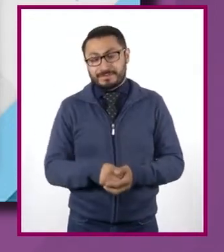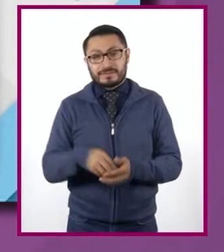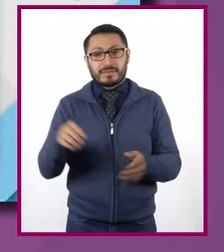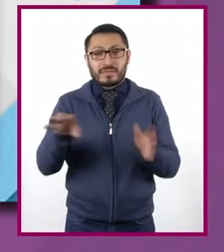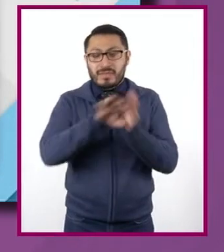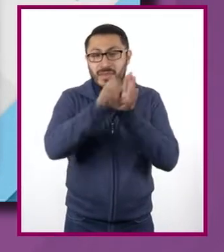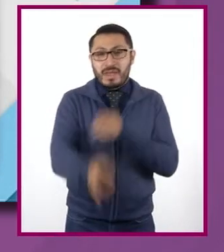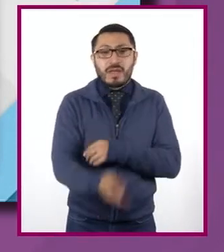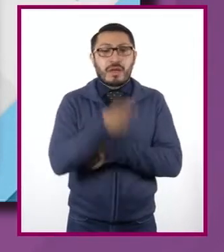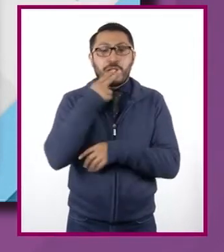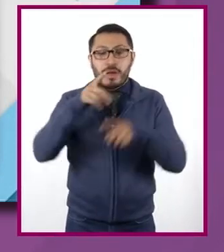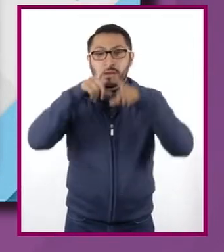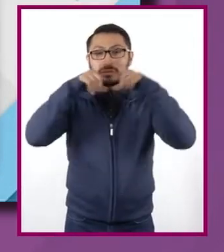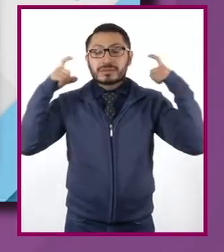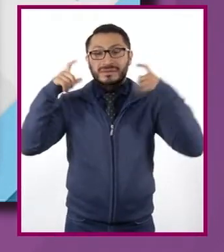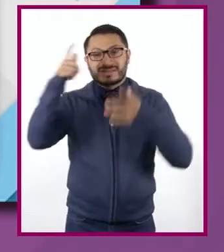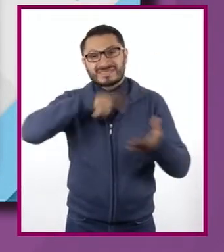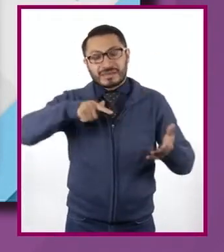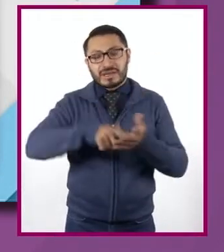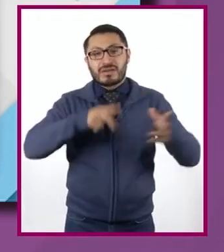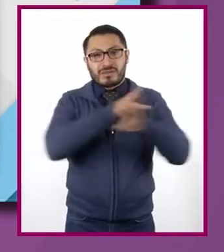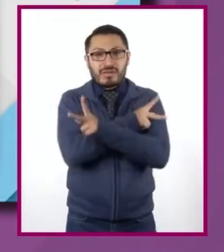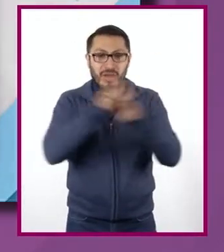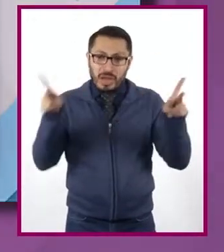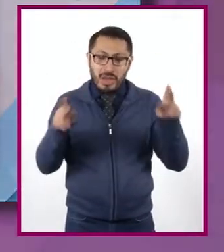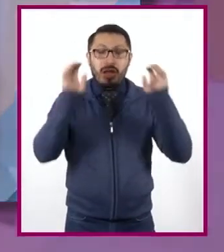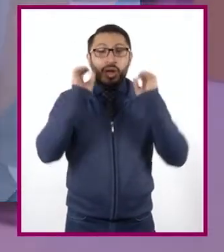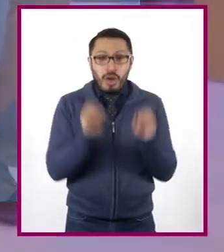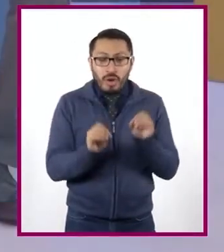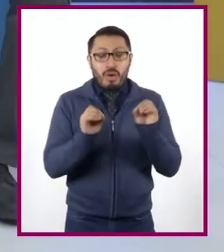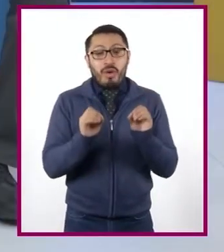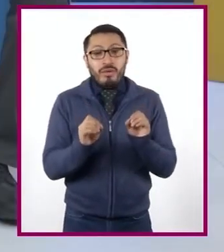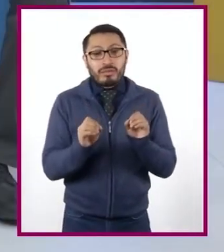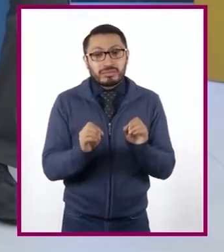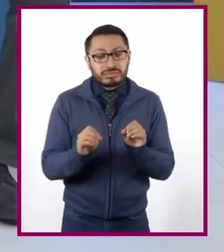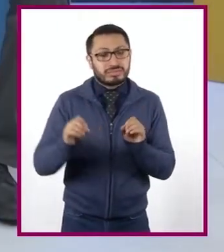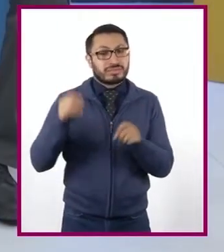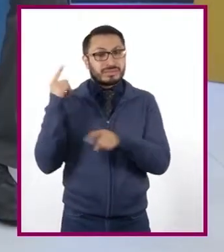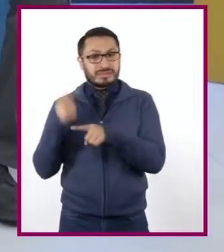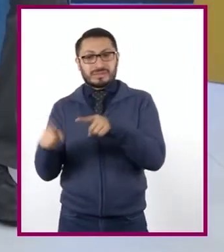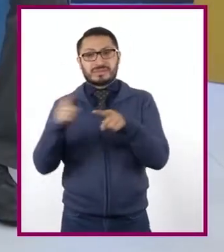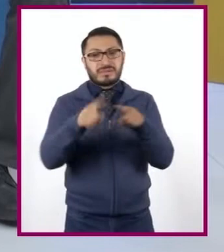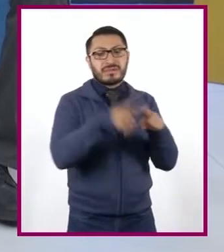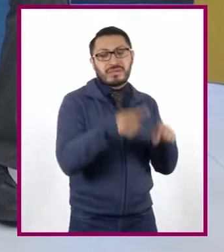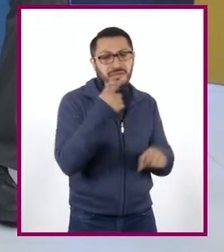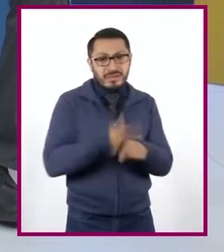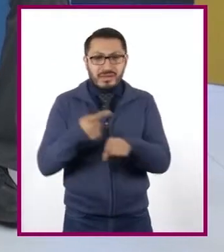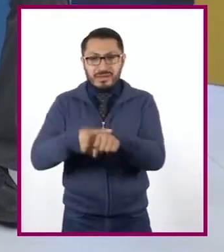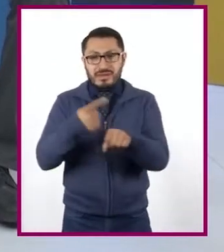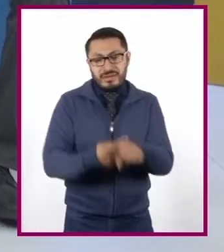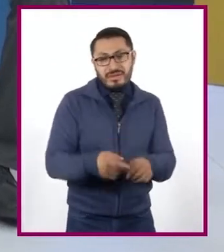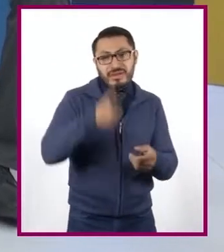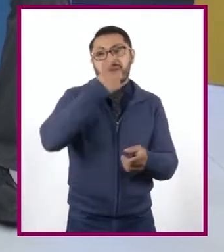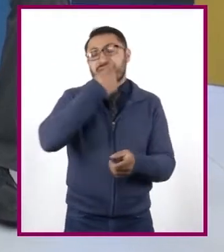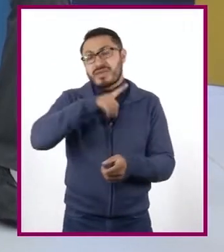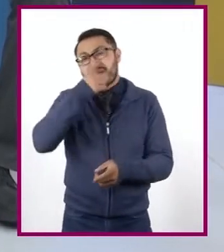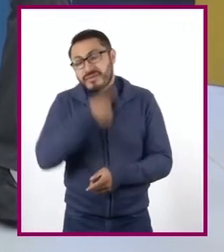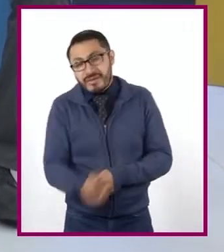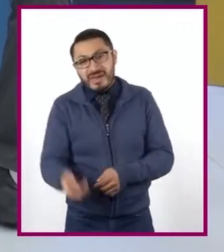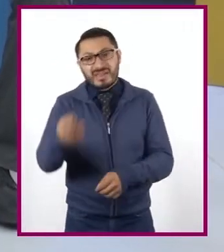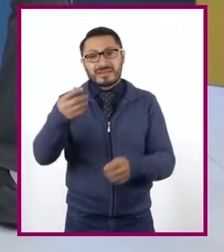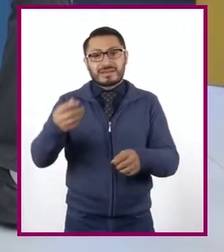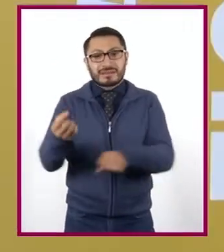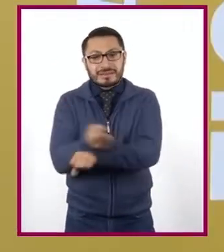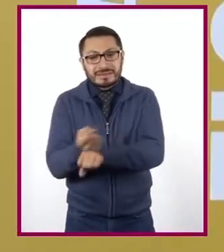del cubrebocas en espacios públicos o presencia de otras enfermedades como la diabetes, hipertensión u